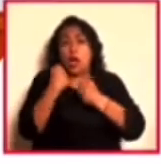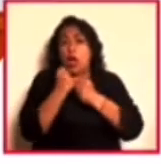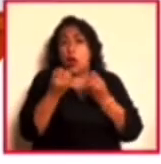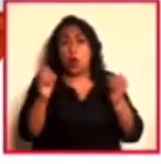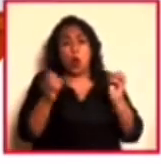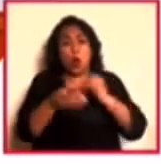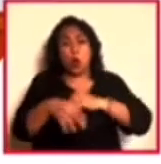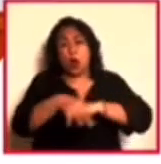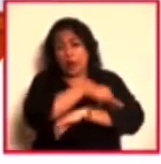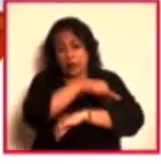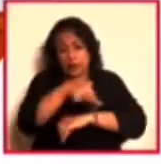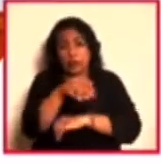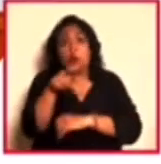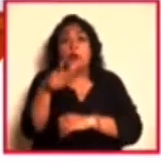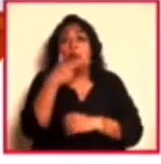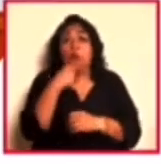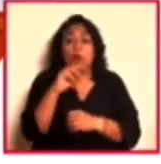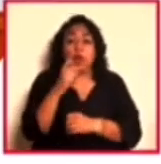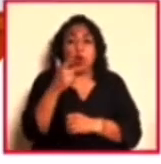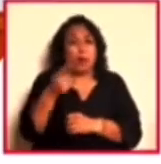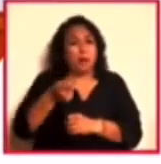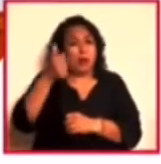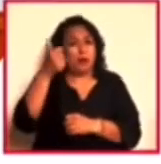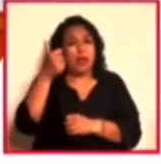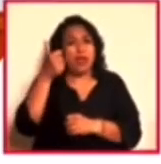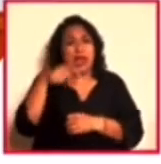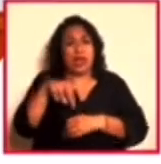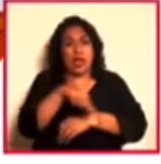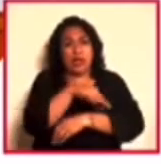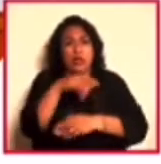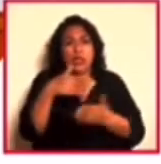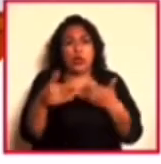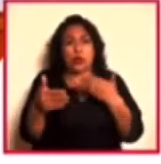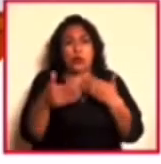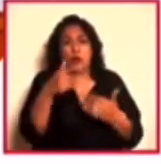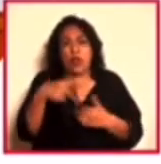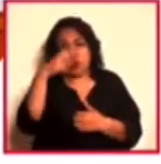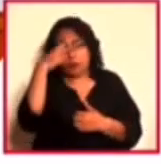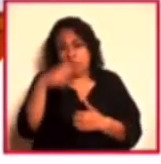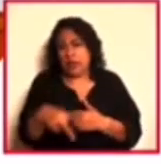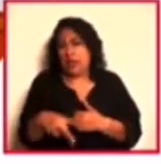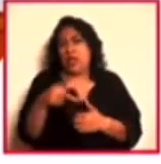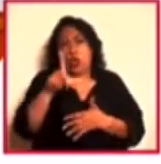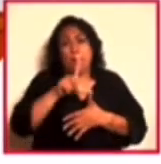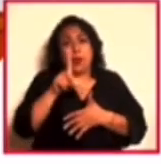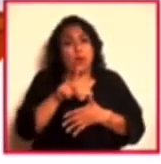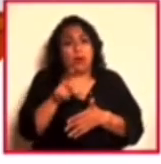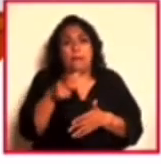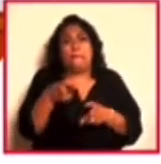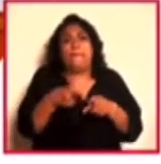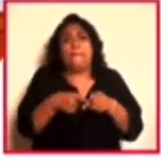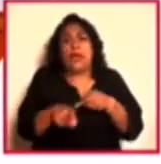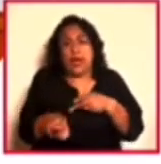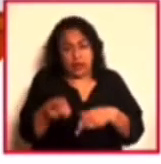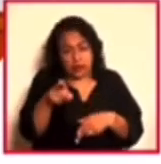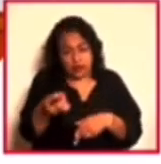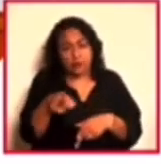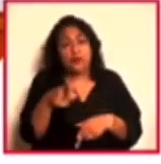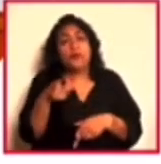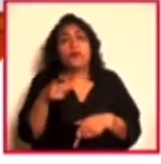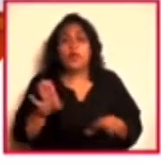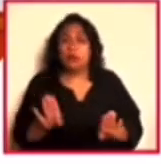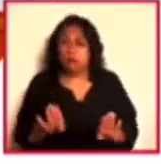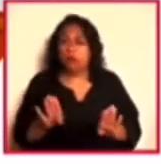conocido como el primer arquitecto moderno de México, uno de los más tempranos de América Latina, y se caracteriza por su lenguaje moderno,